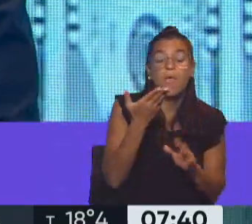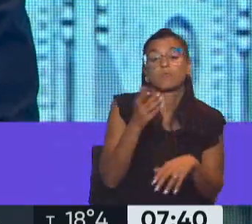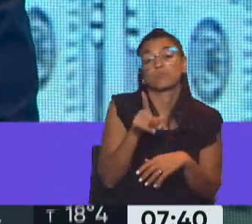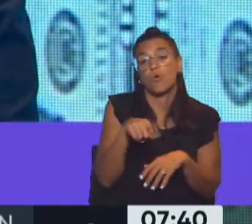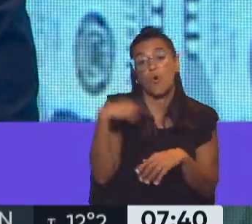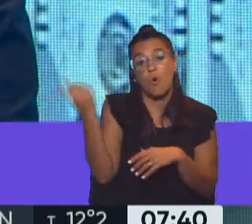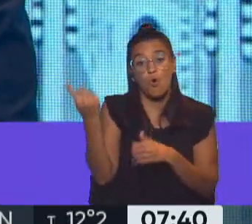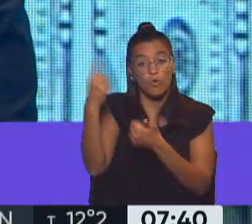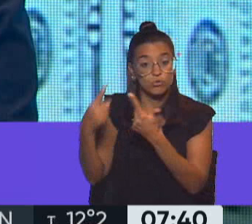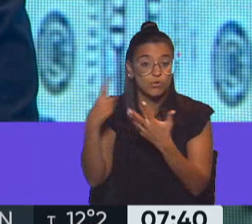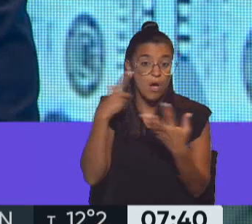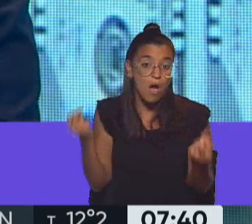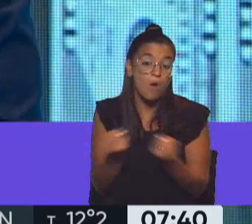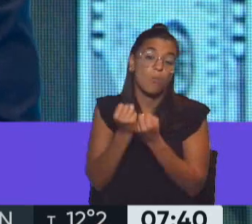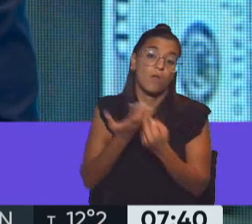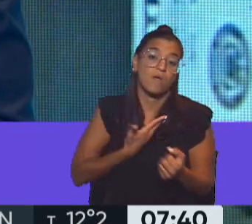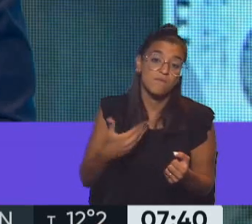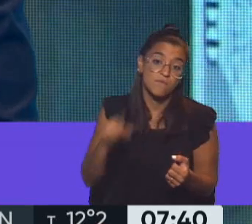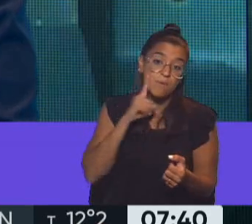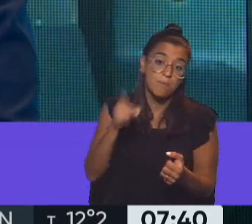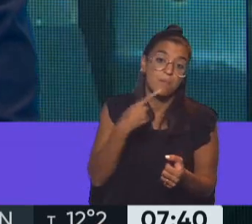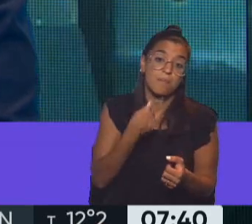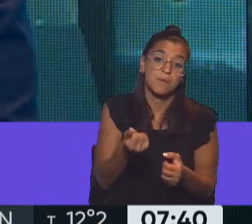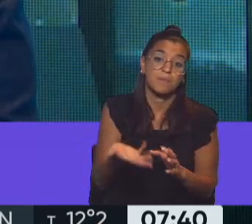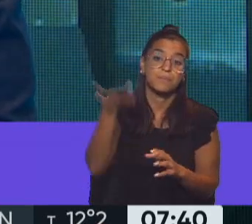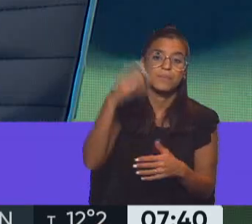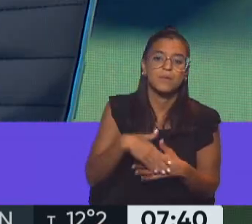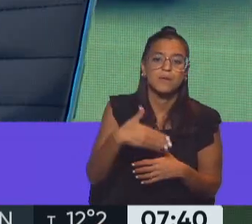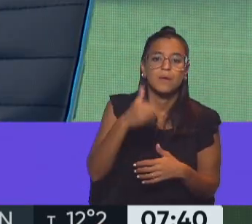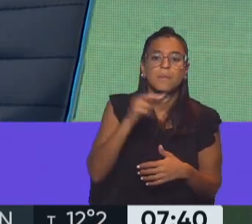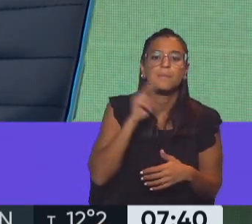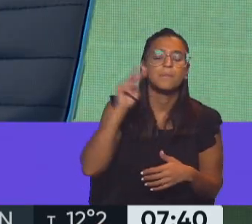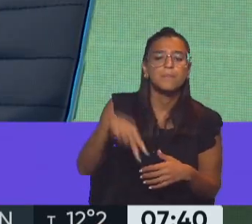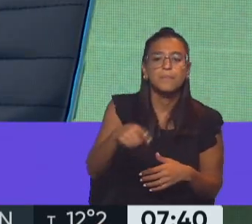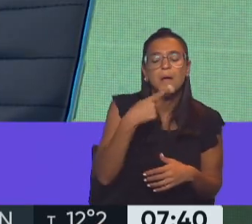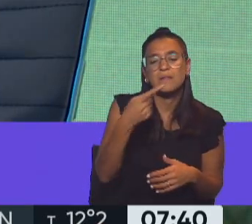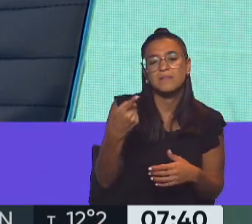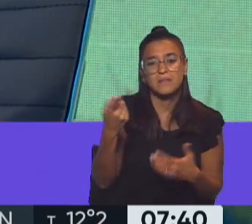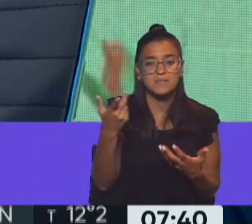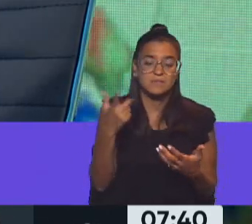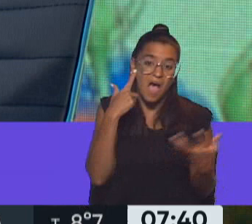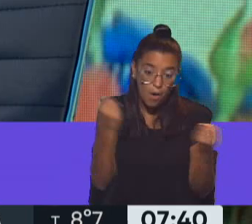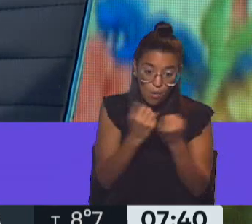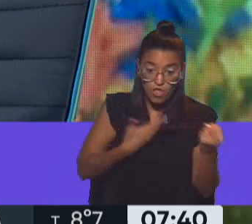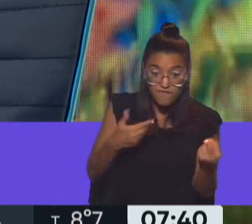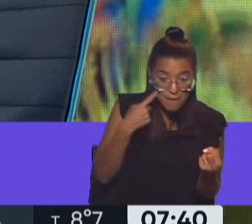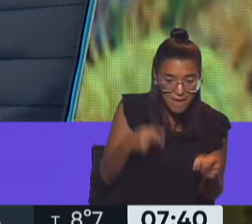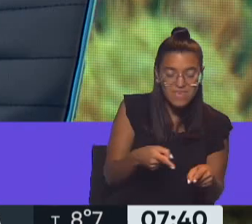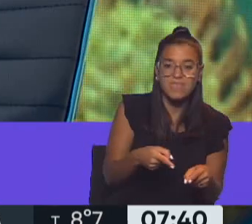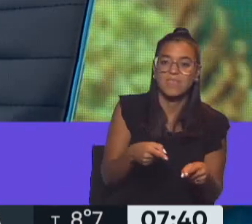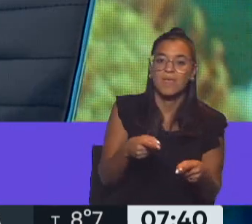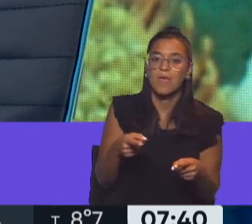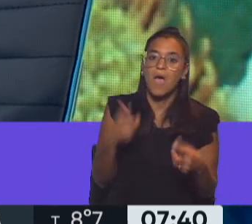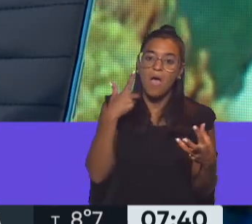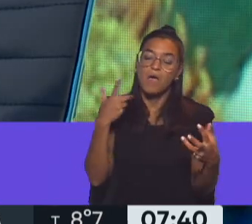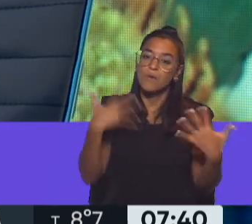de acuerdos que estén dentro del fondo para acelerar los precios. Martín, ¿es un punto de inflexión el acuerdo con el Fondo Monetario? Digo, ya justo se da